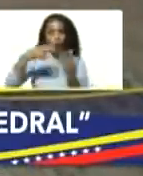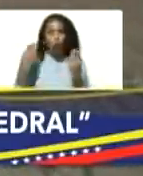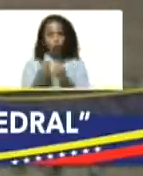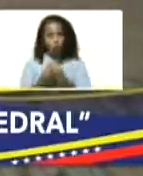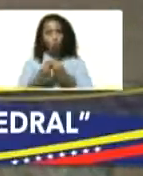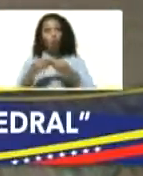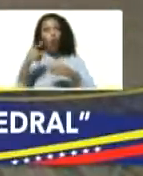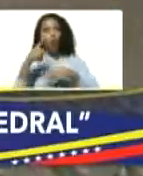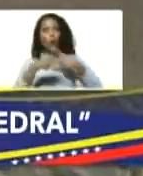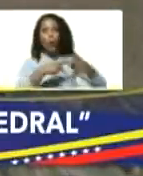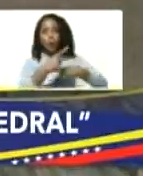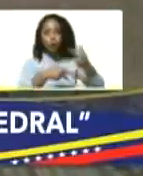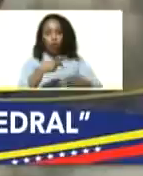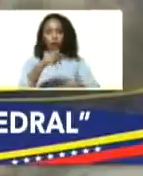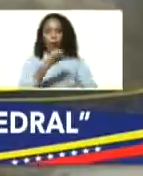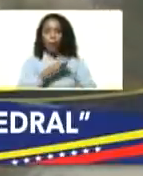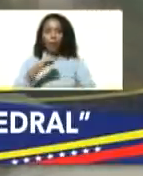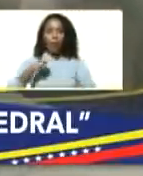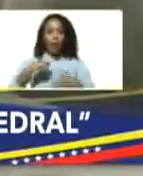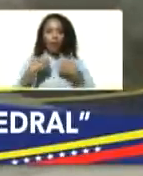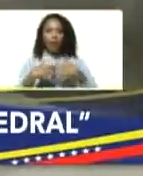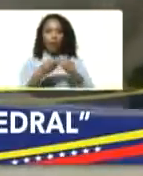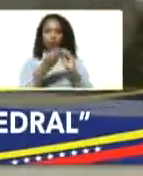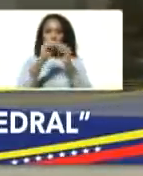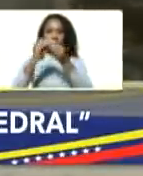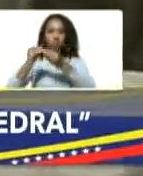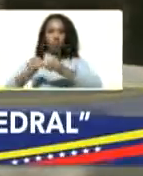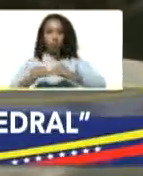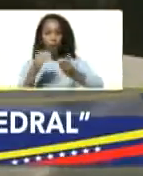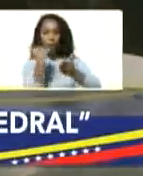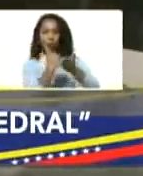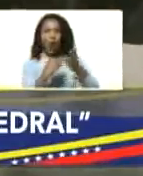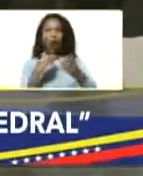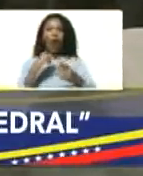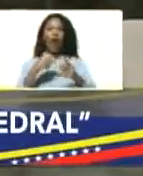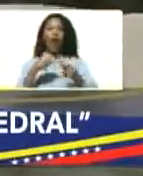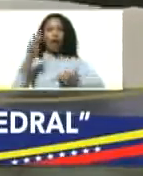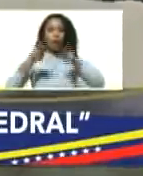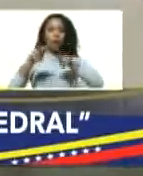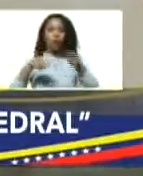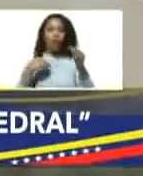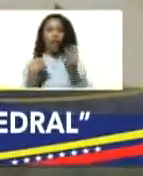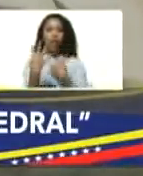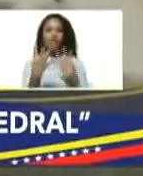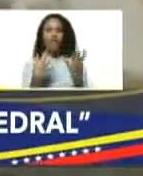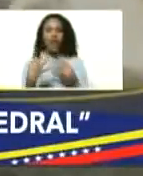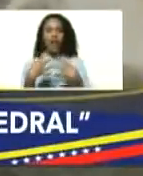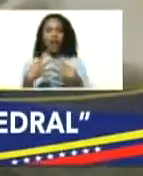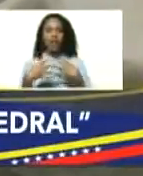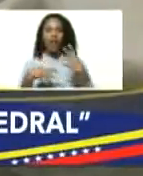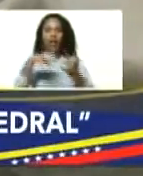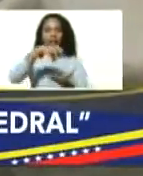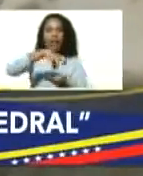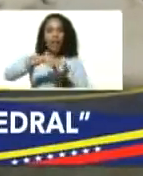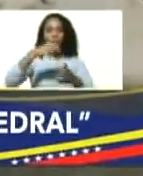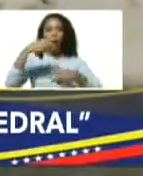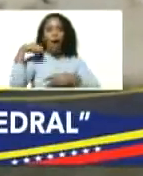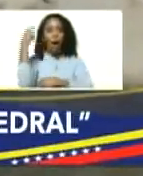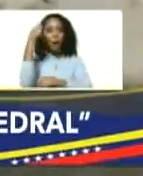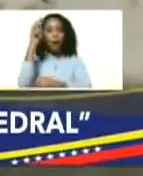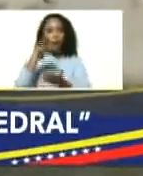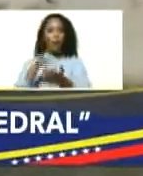los productores privados acabamos de hacer la expo-feria productiva del estado apure 2022